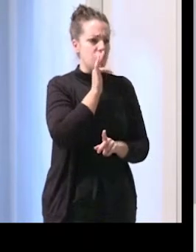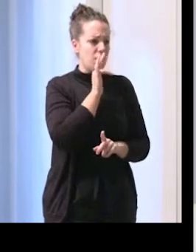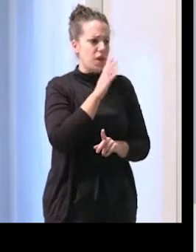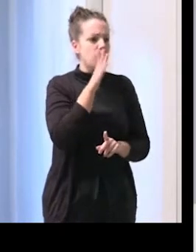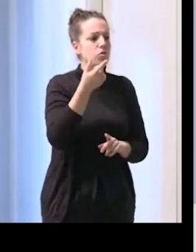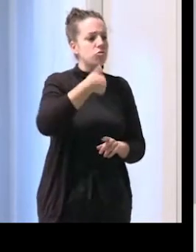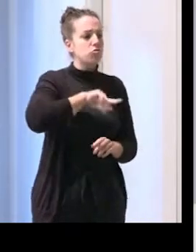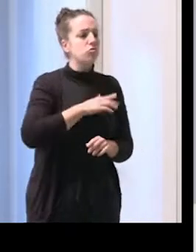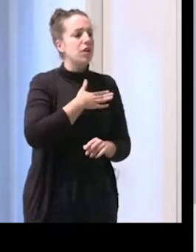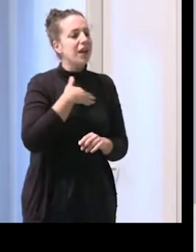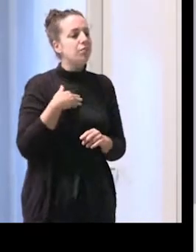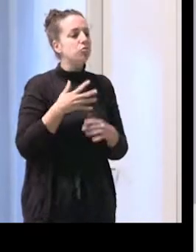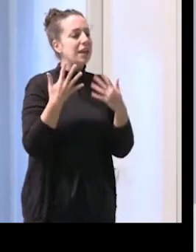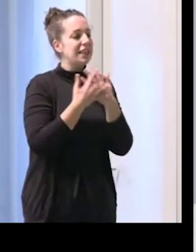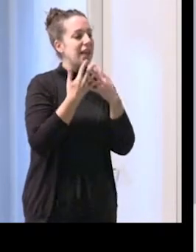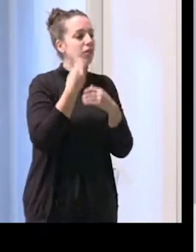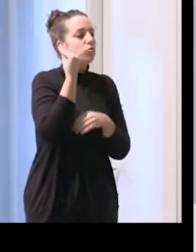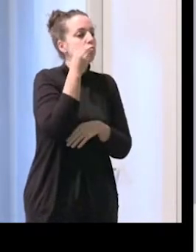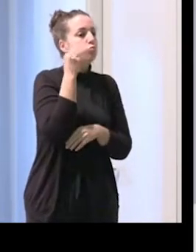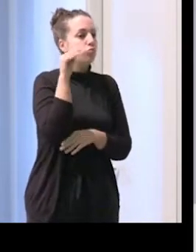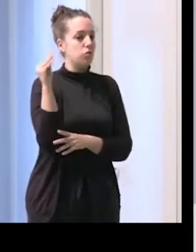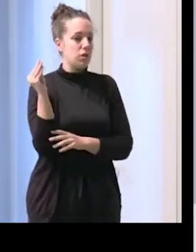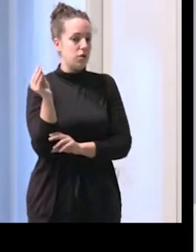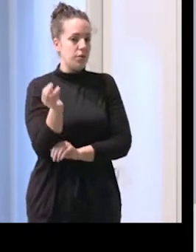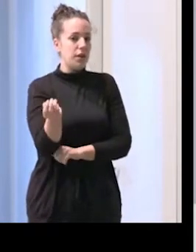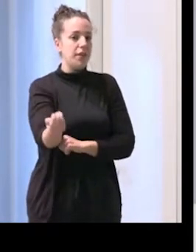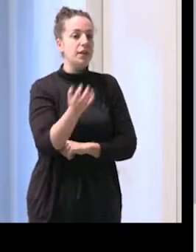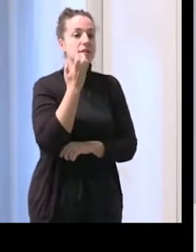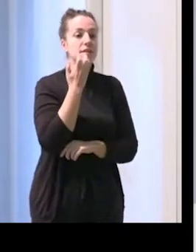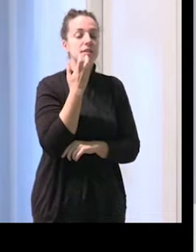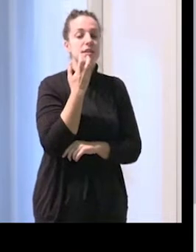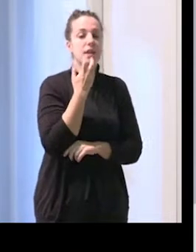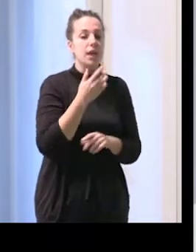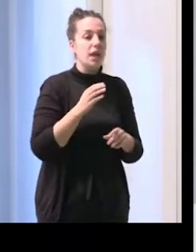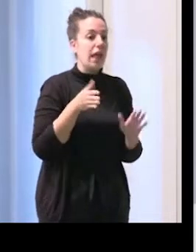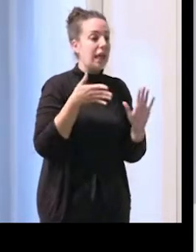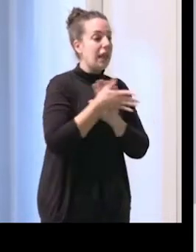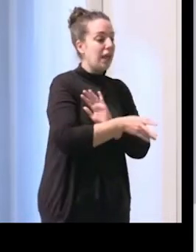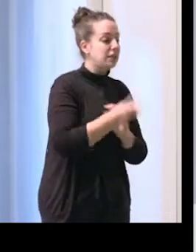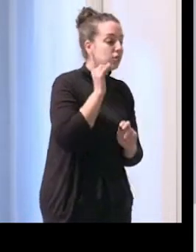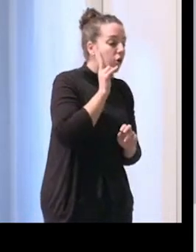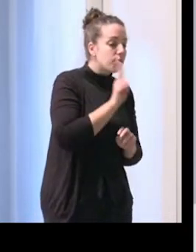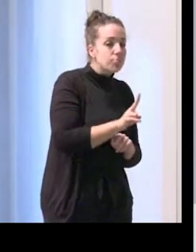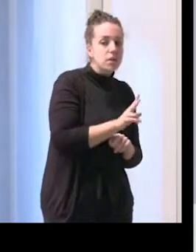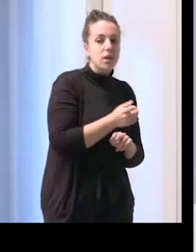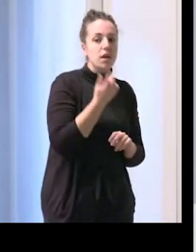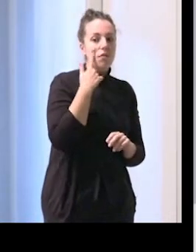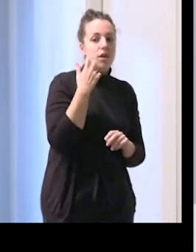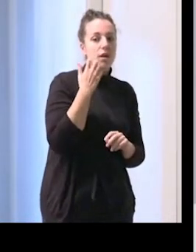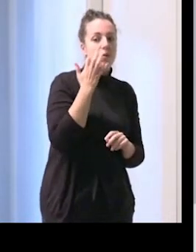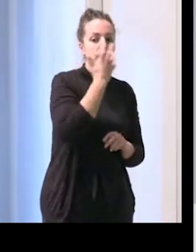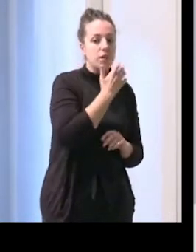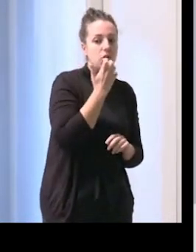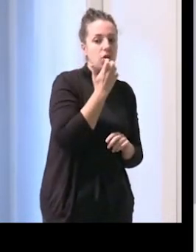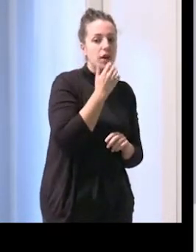nuestros tejidos, activarlos, rejuvenecerlos. Si vamos a los clásicos, si vamos a la mitología griega en